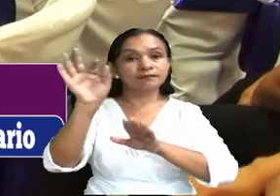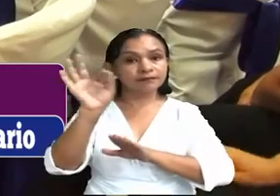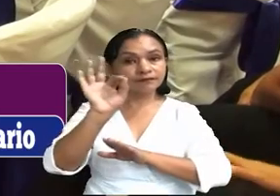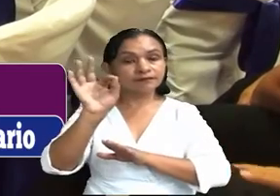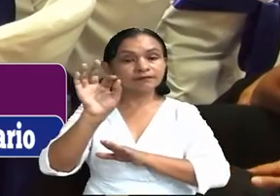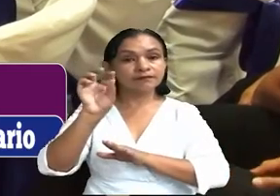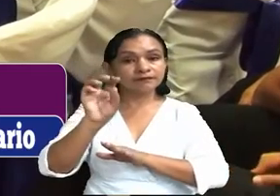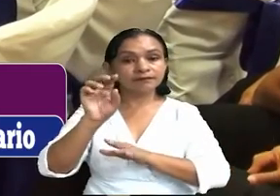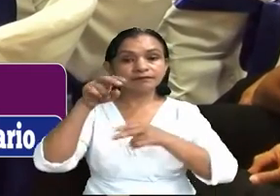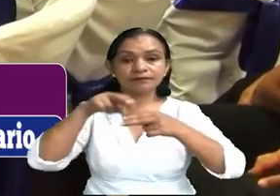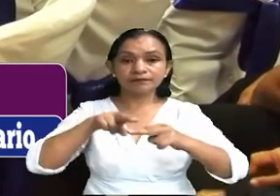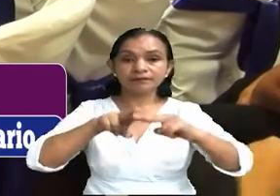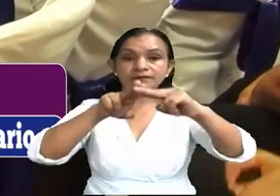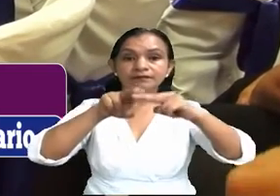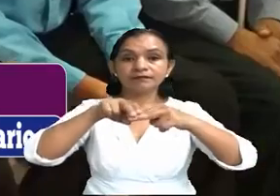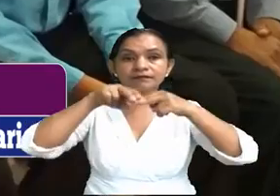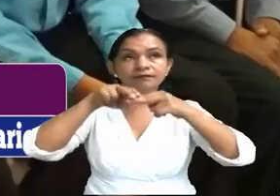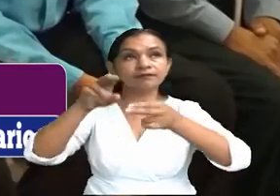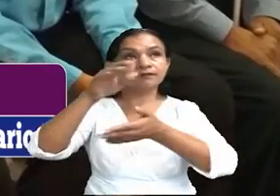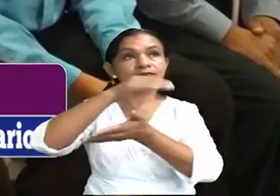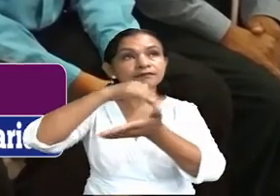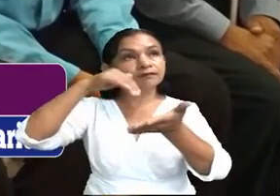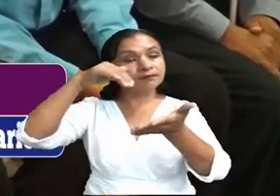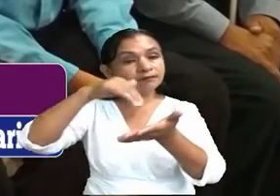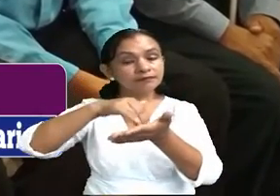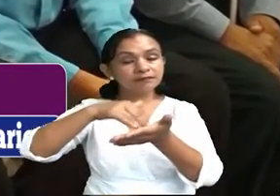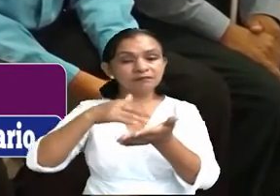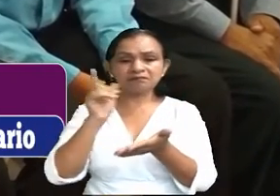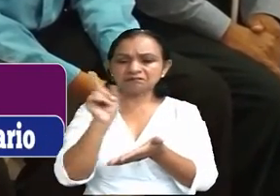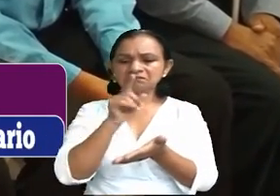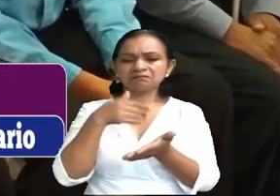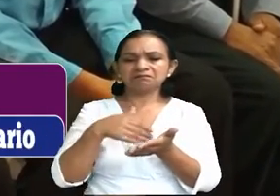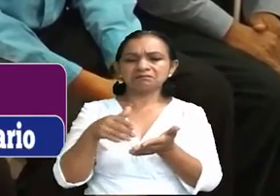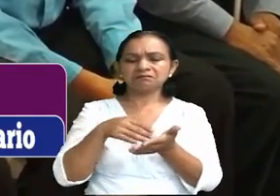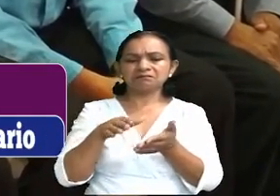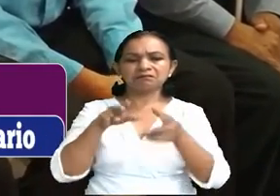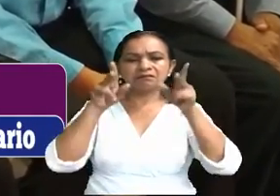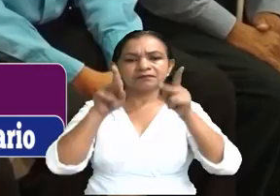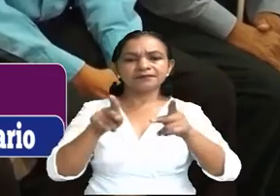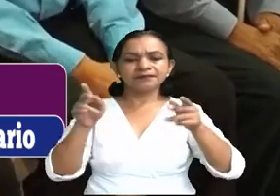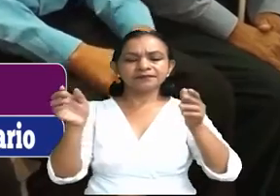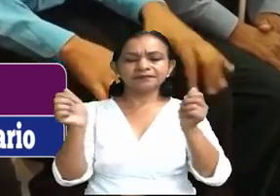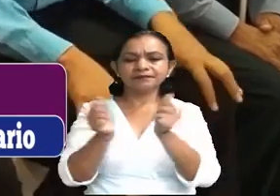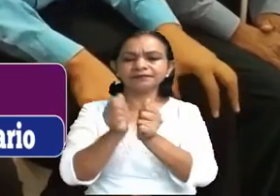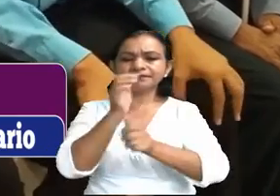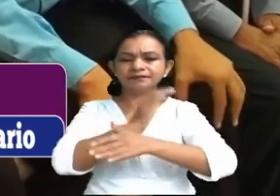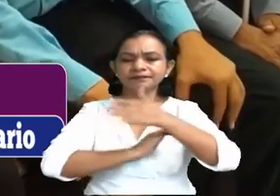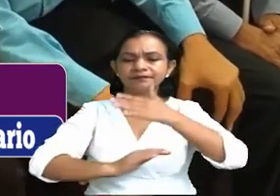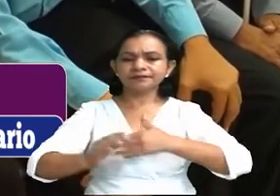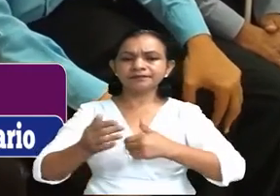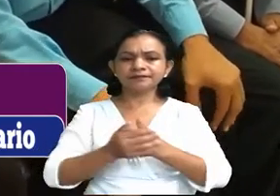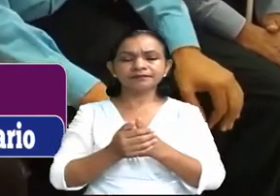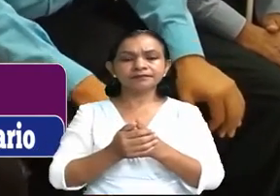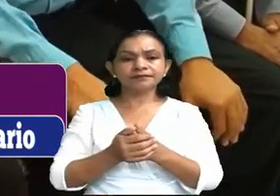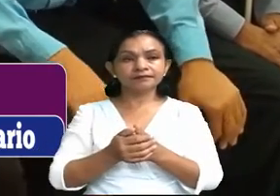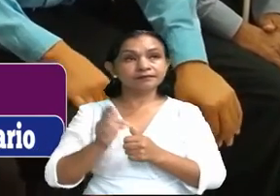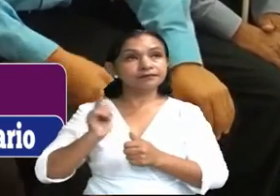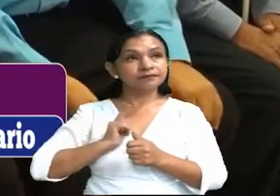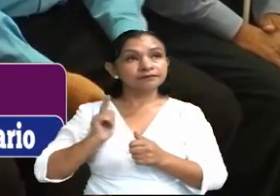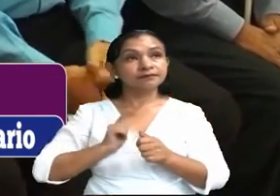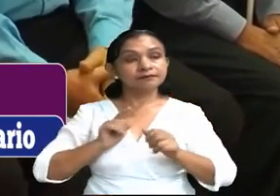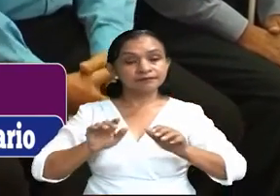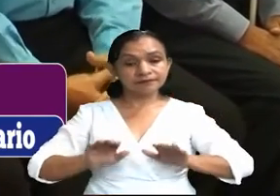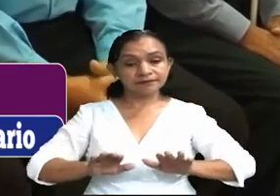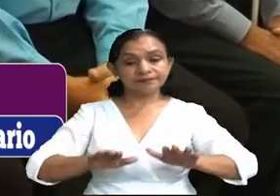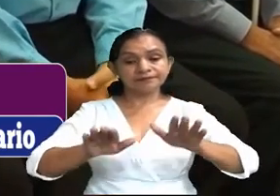estos parques, si estos centros de esparcimiento no fueran accesibles, a la persona con discapacidad, sobre todo quienes presentan limitaciones